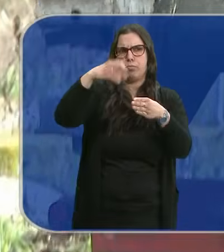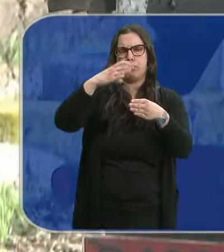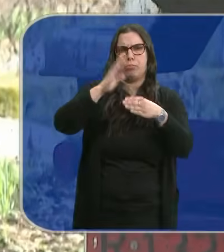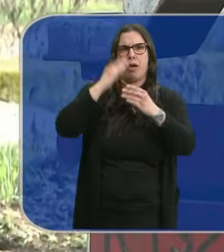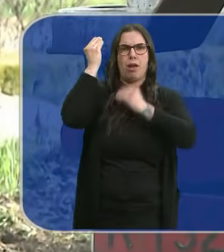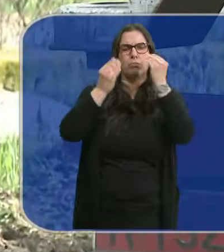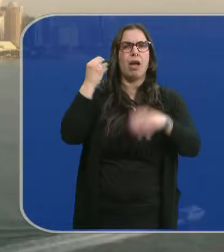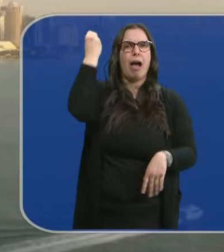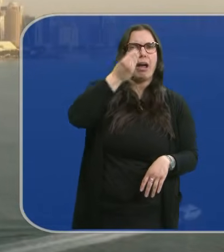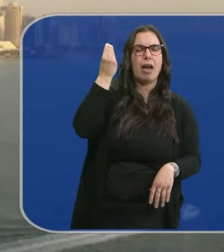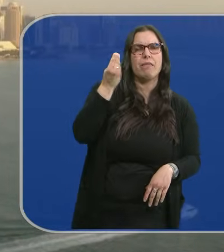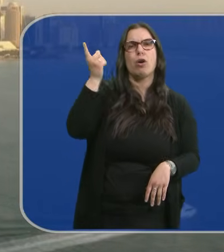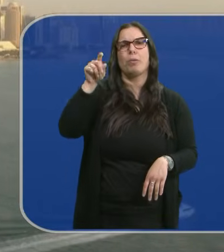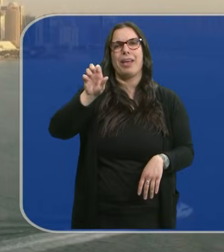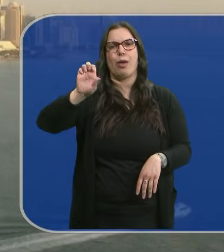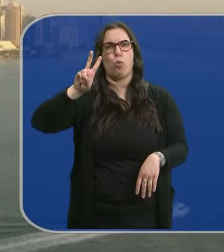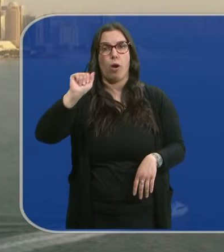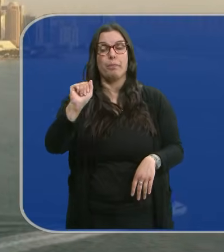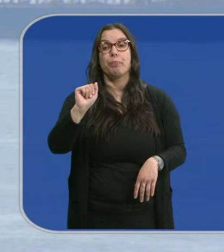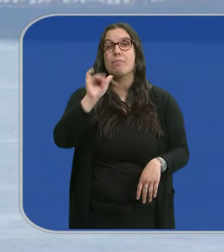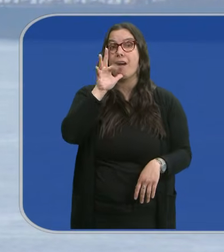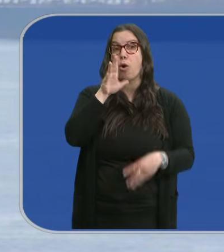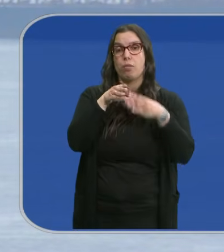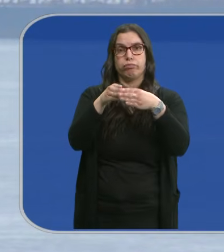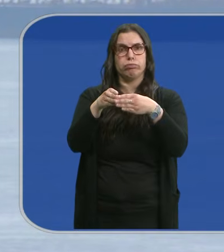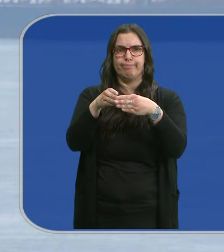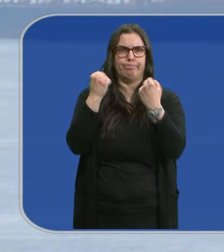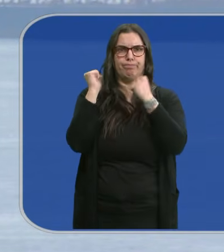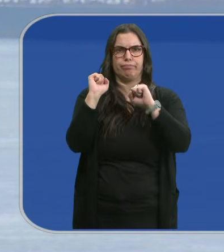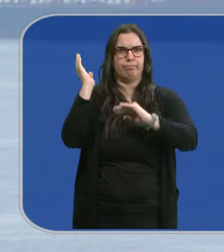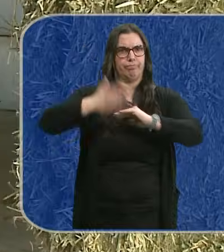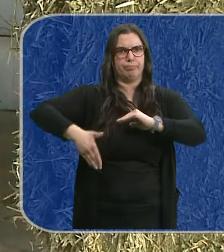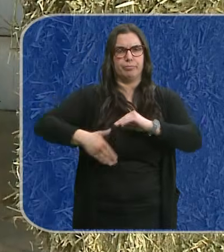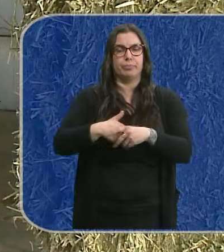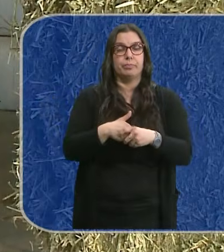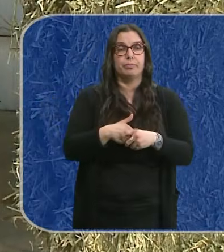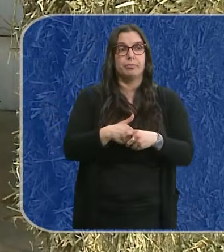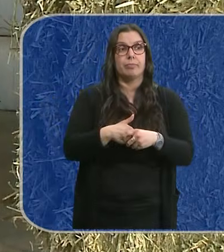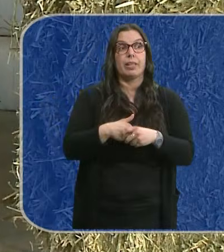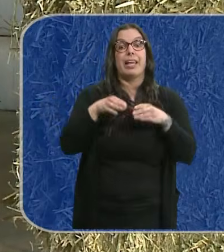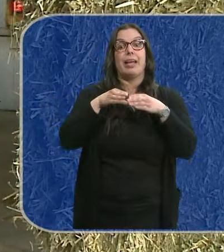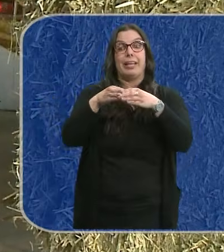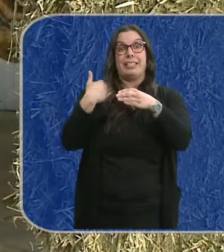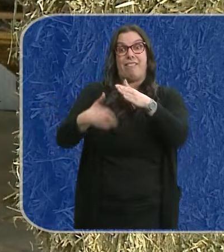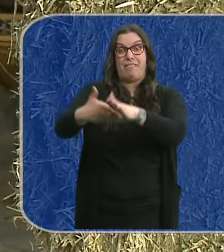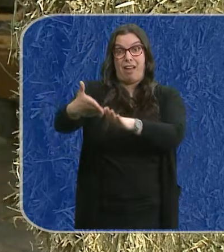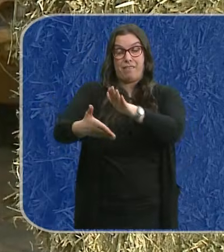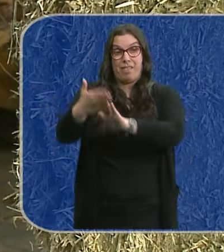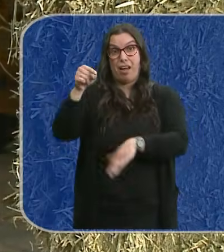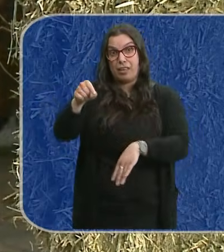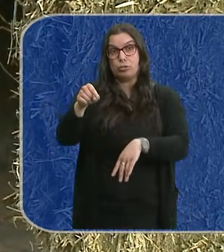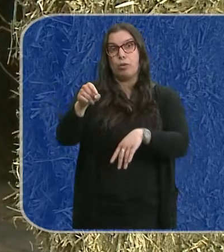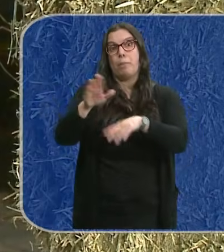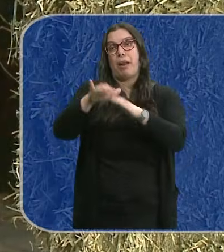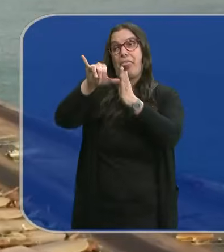granjas de Arabia Saudí o Emiratos. Ahora el tráfico marítimo está prácticamente bloqueado. Y los contenedores que estaban en el mar se han destinado